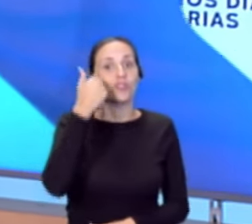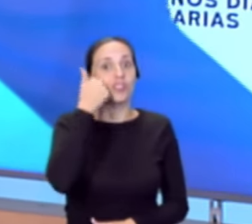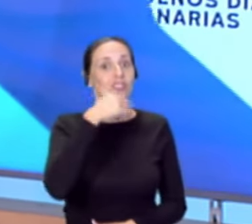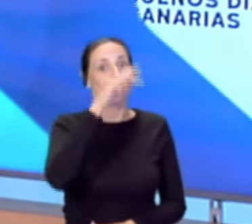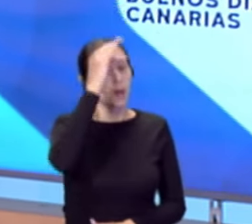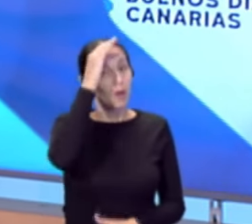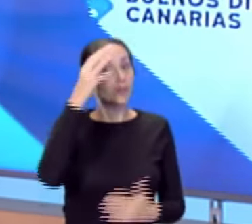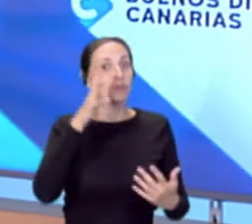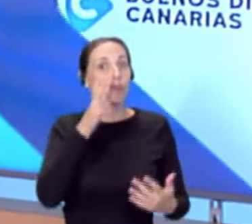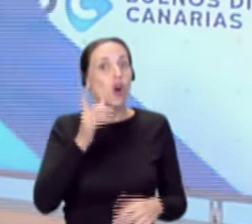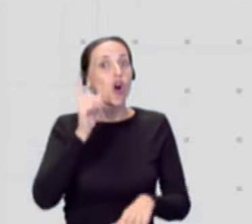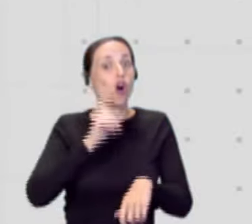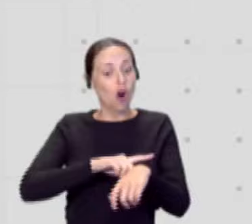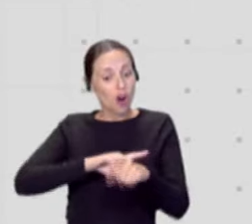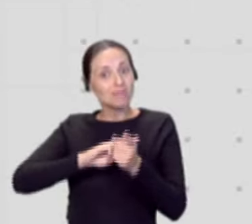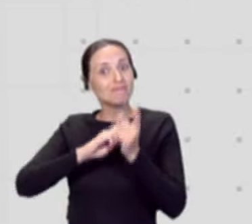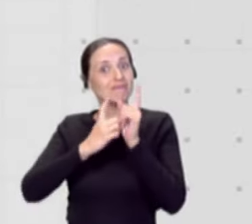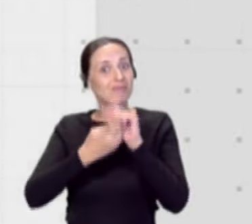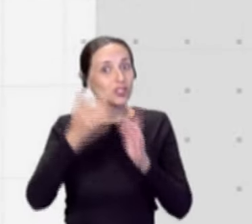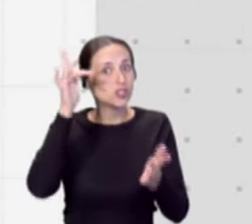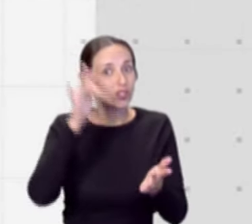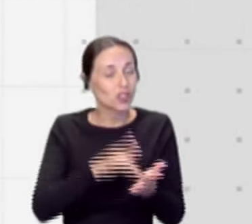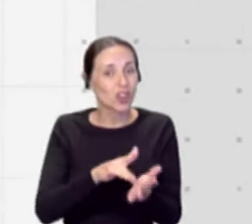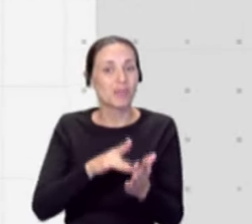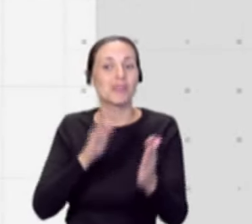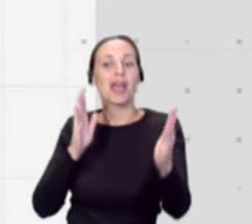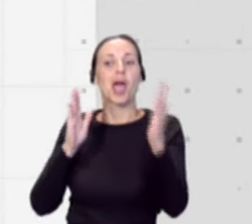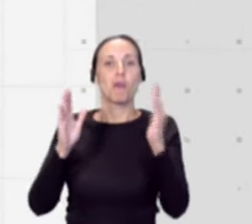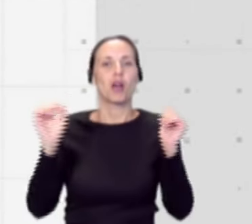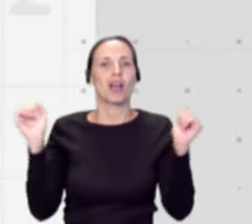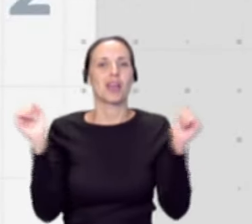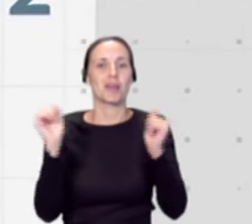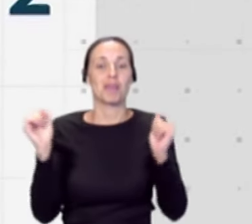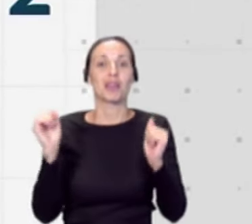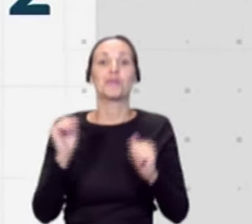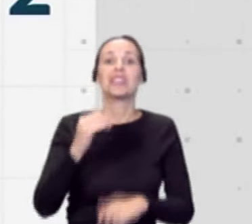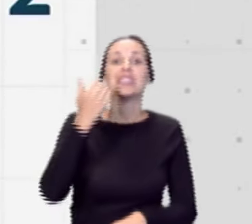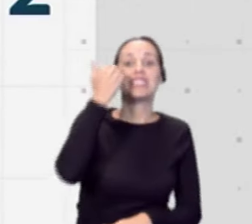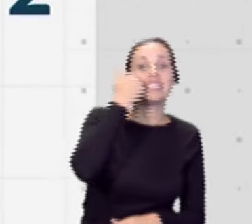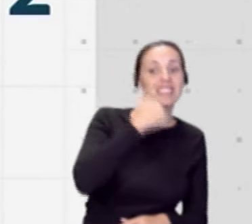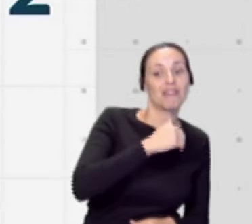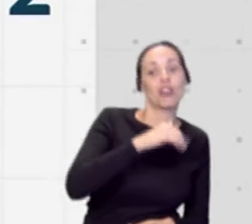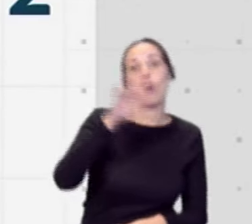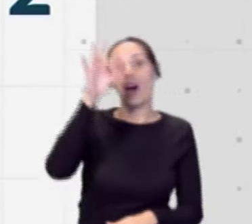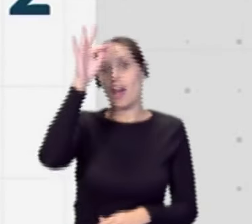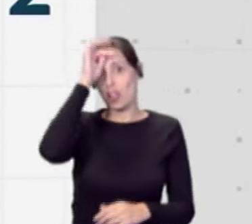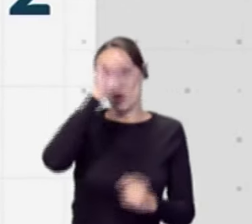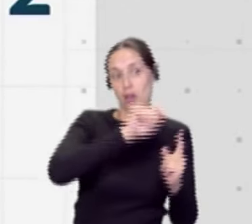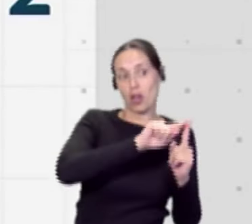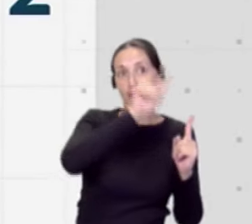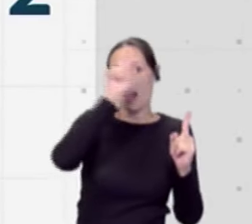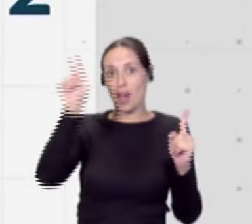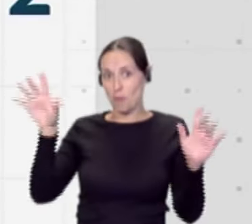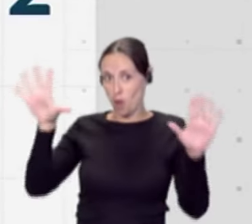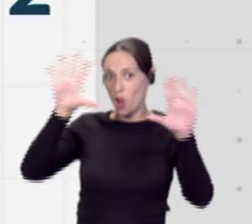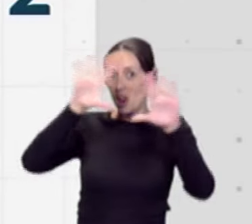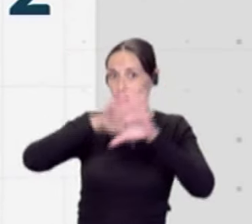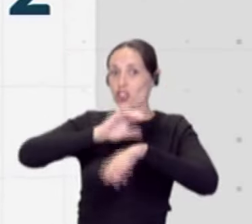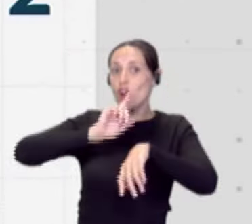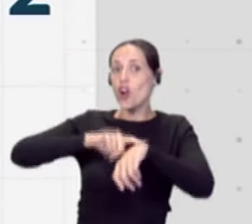momento de hacer el cambio de hora para invierno. La madrugada del sábado al domingo, cuando el reloj marque las